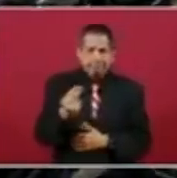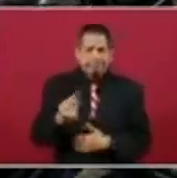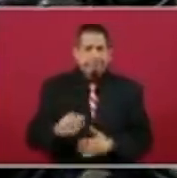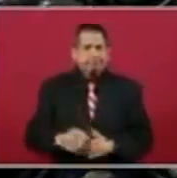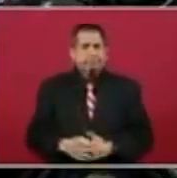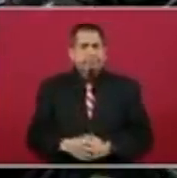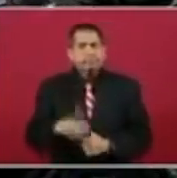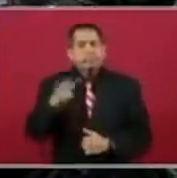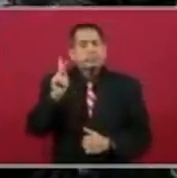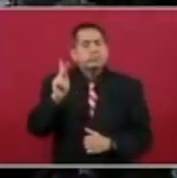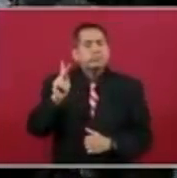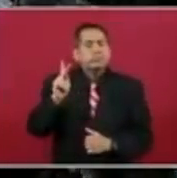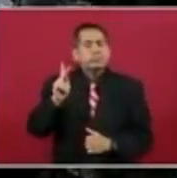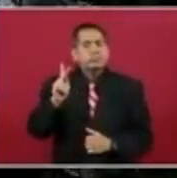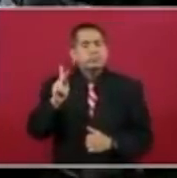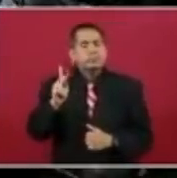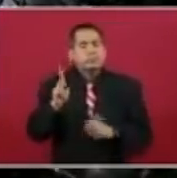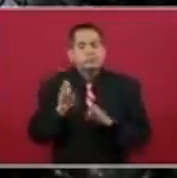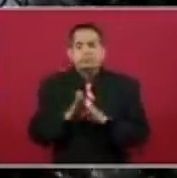pero